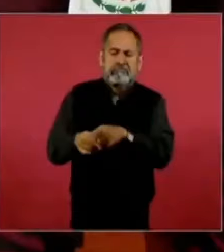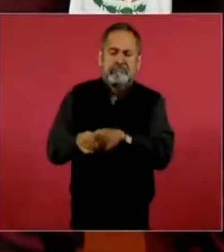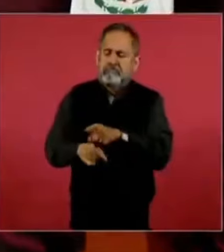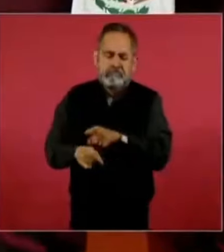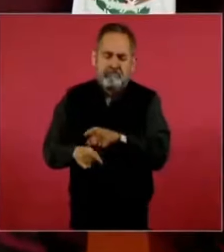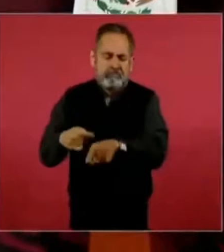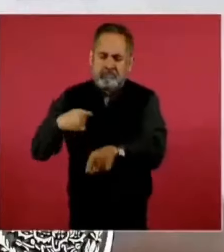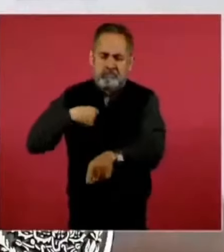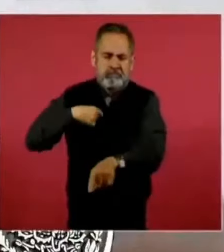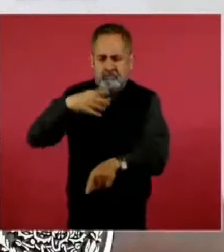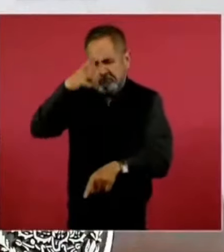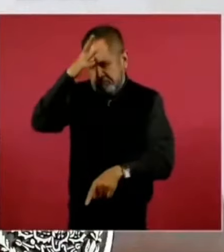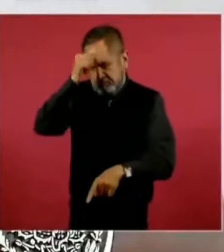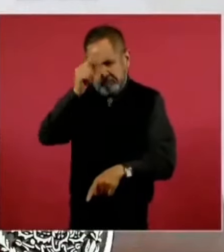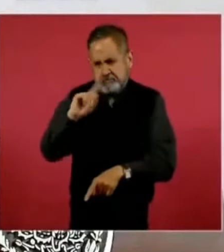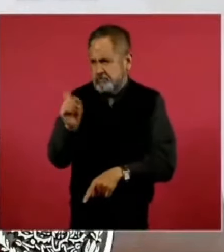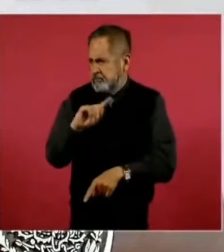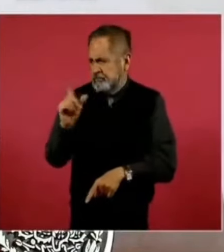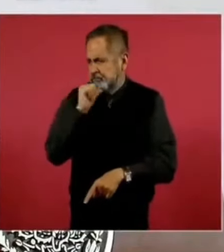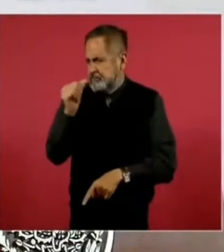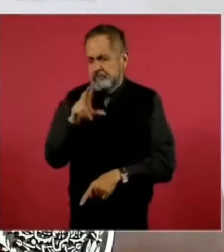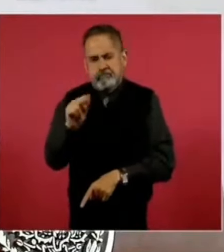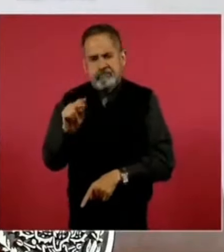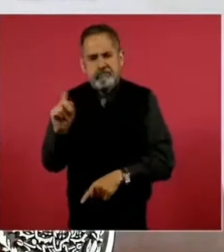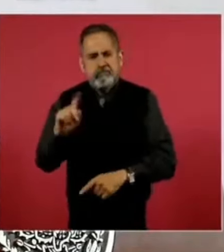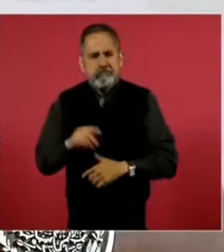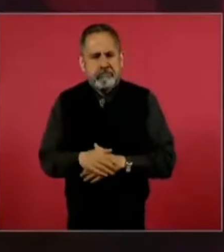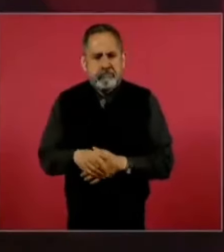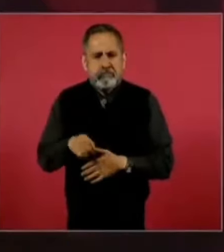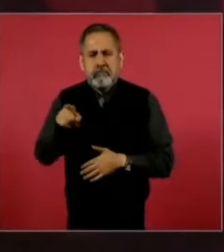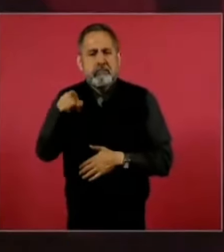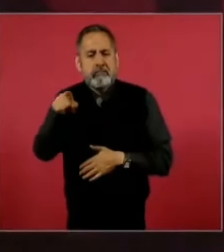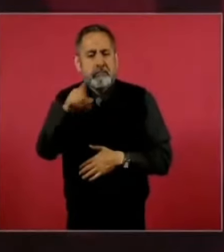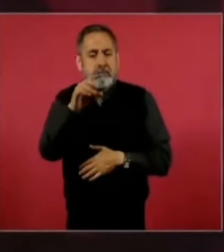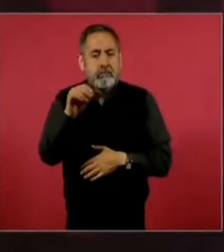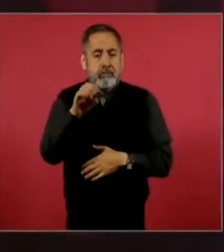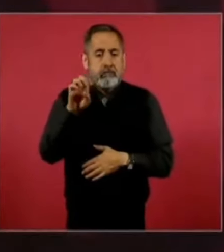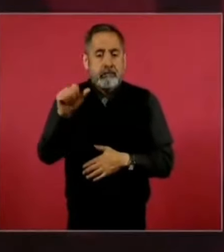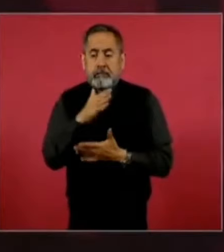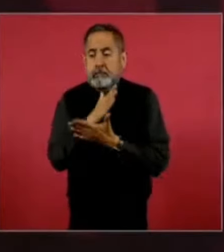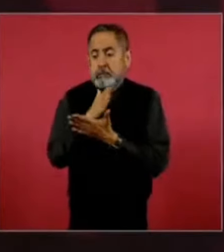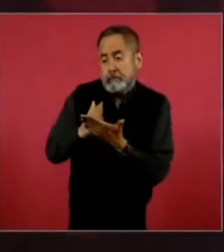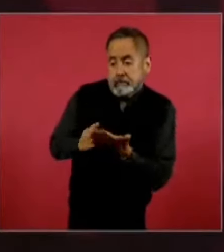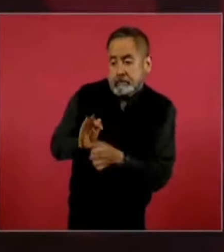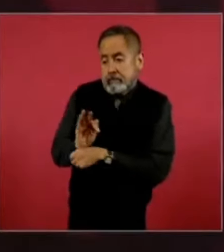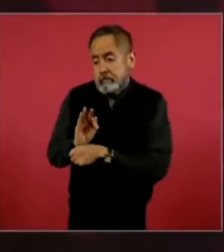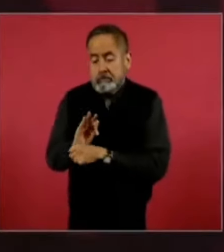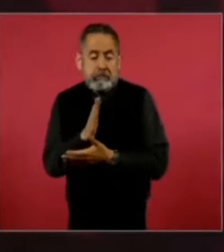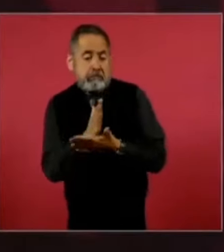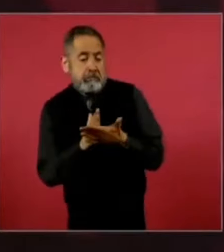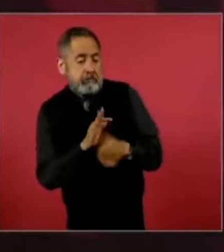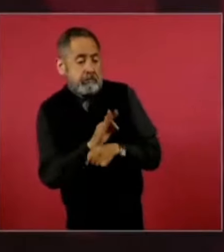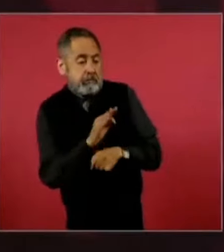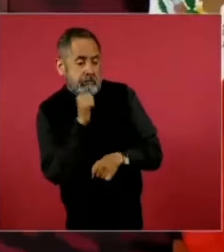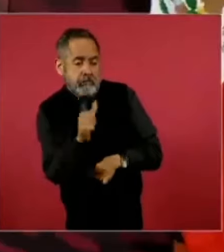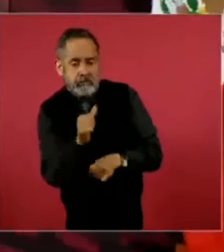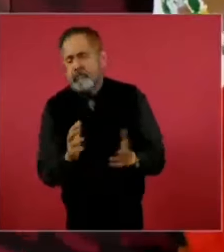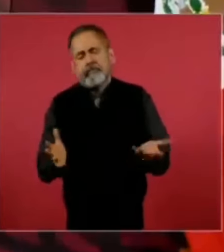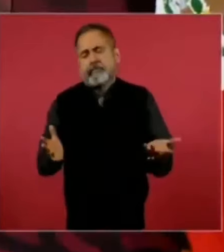parcialidad. La parcialidad de la OEA.